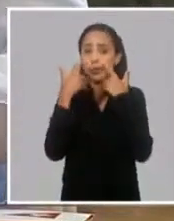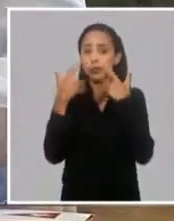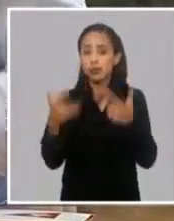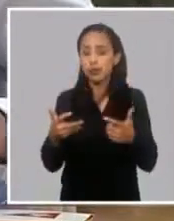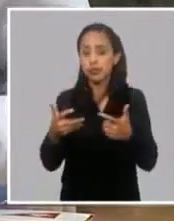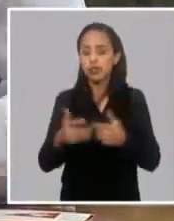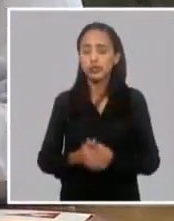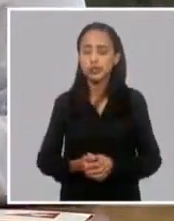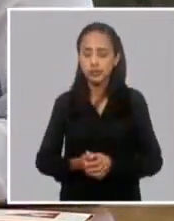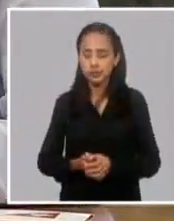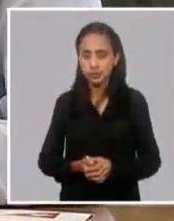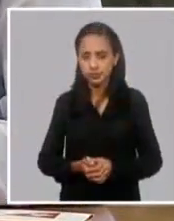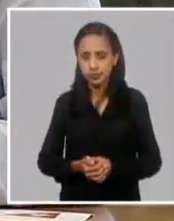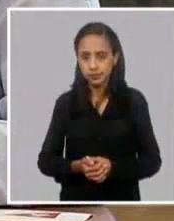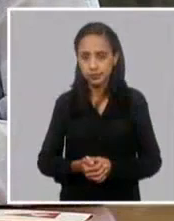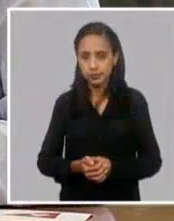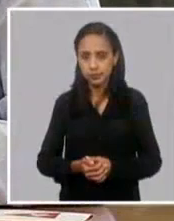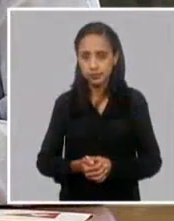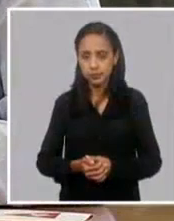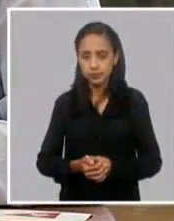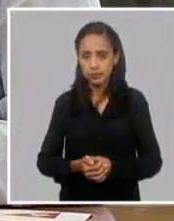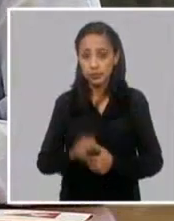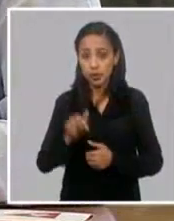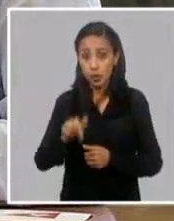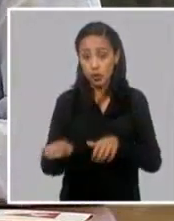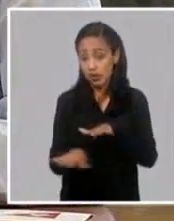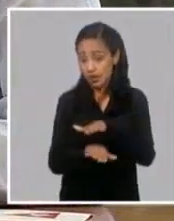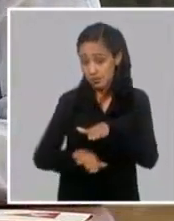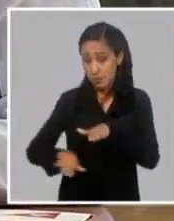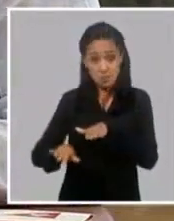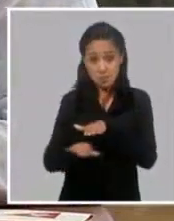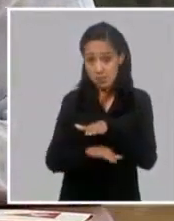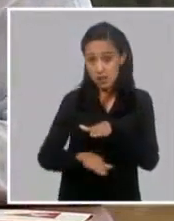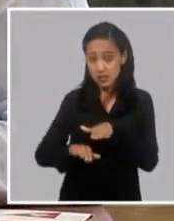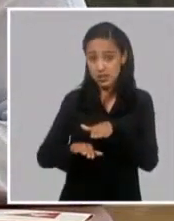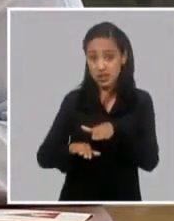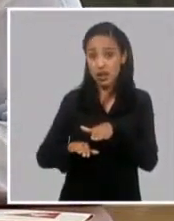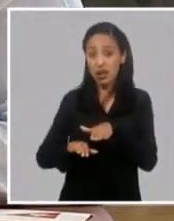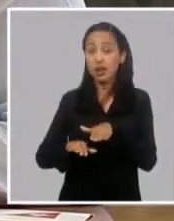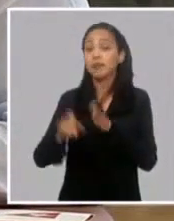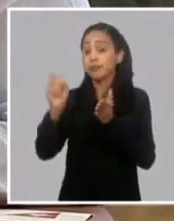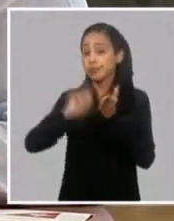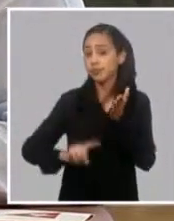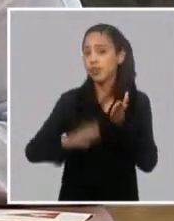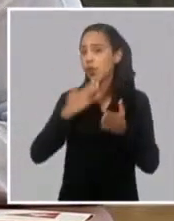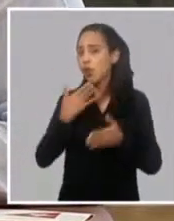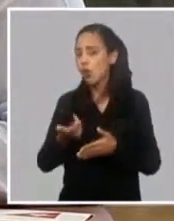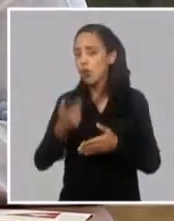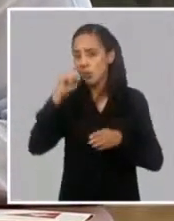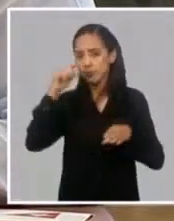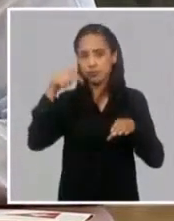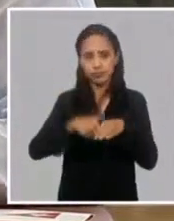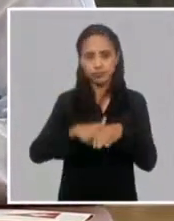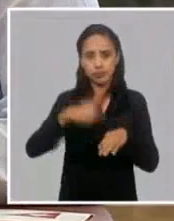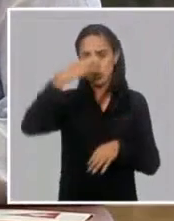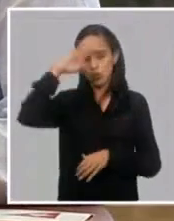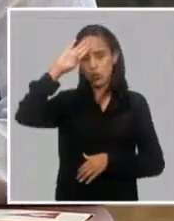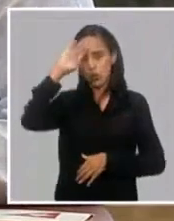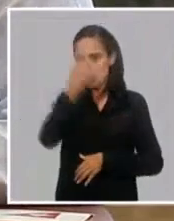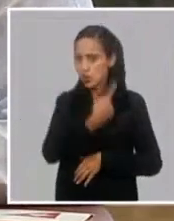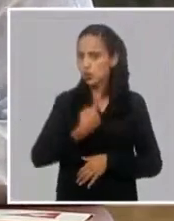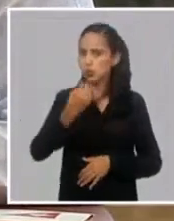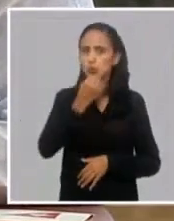la parte básica de nuestra generación eléctrica está montada en termoeléctrica que consume en crudo nacional. Nosotros somos capaces